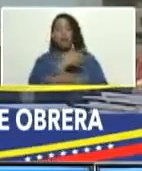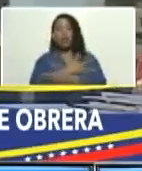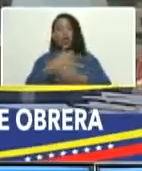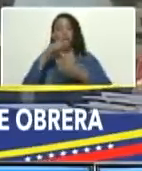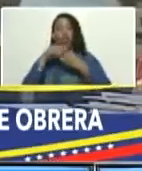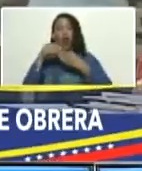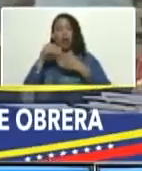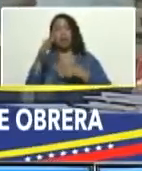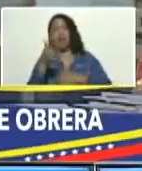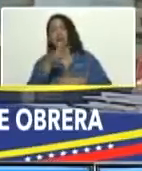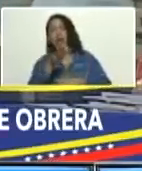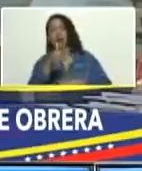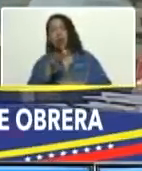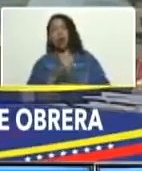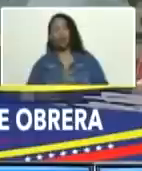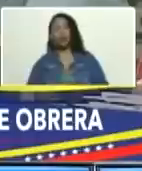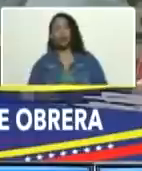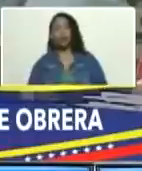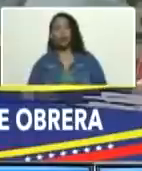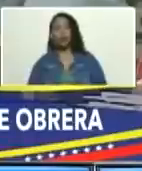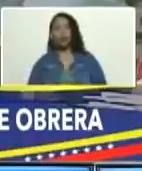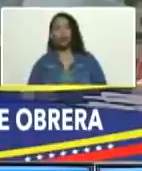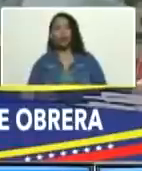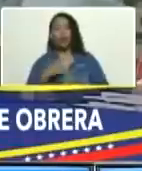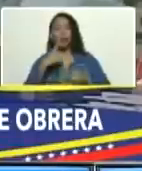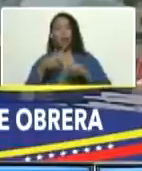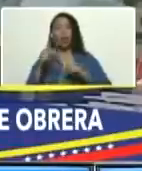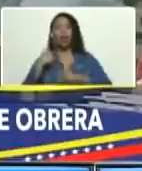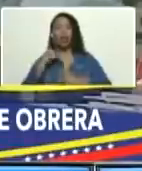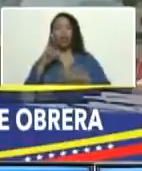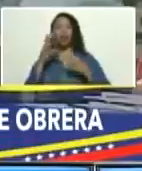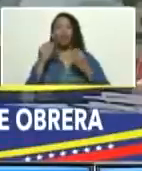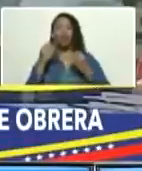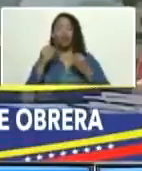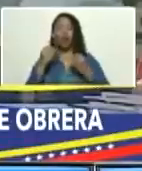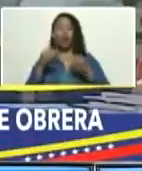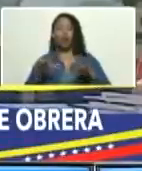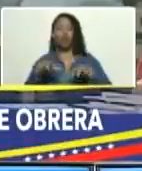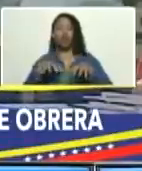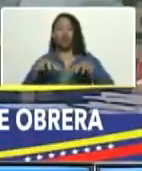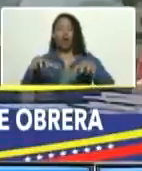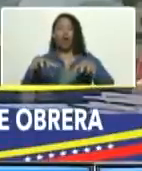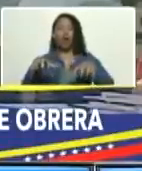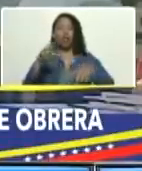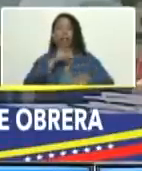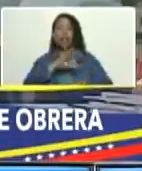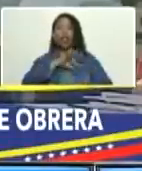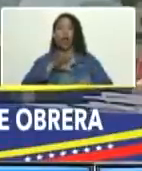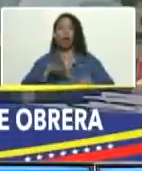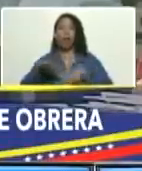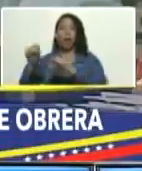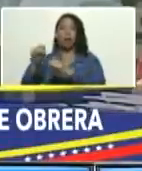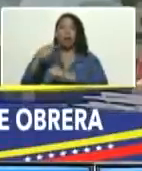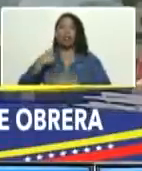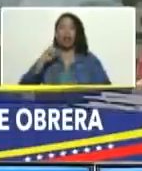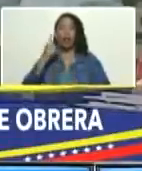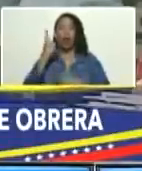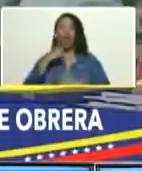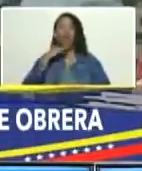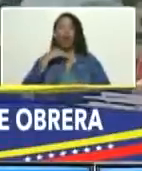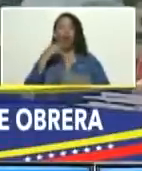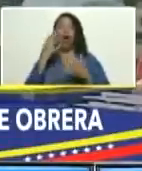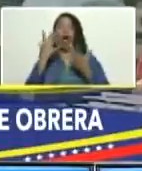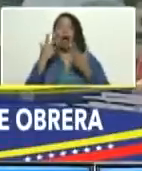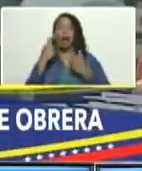1.000, 2.000 millones de dólares por lo menos. Pero tenemos una riqueza, señores imperialistas, tenemos una riqueza que ustedes